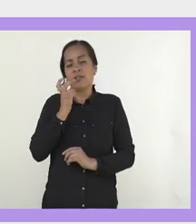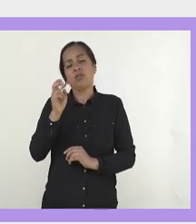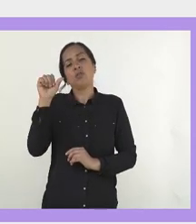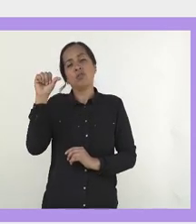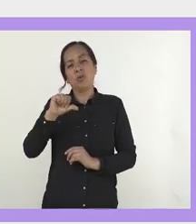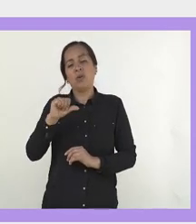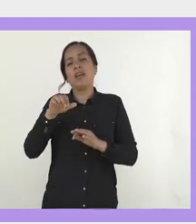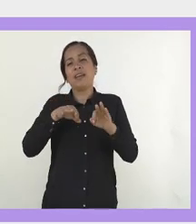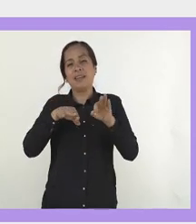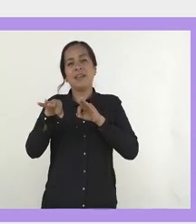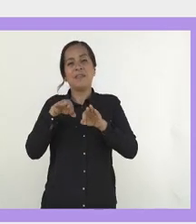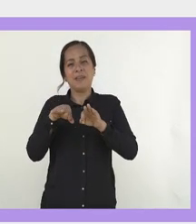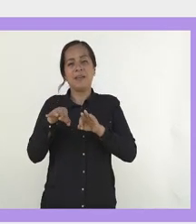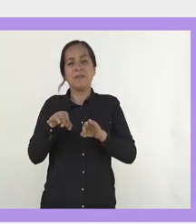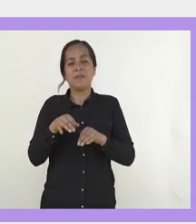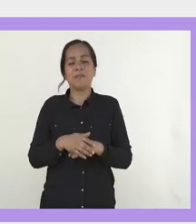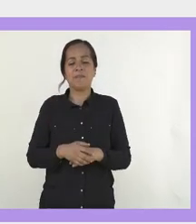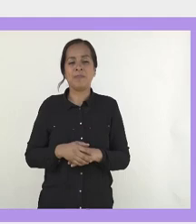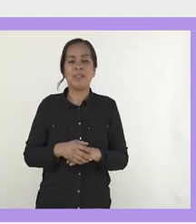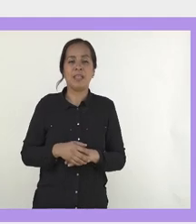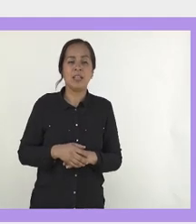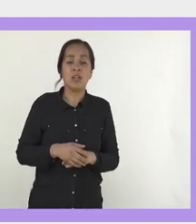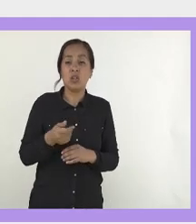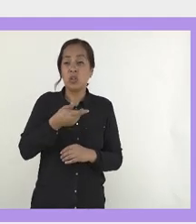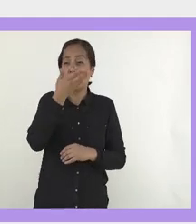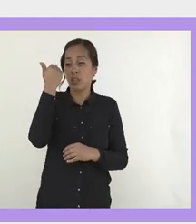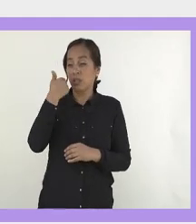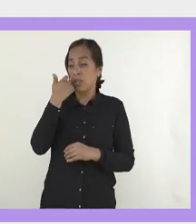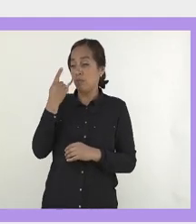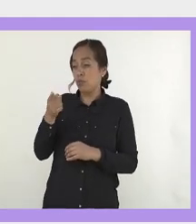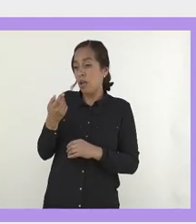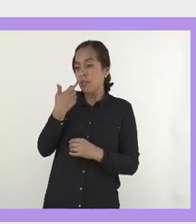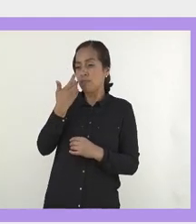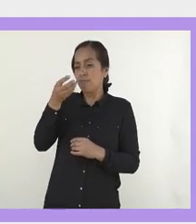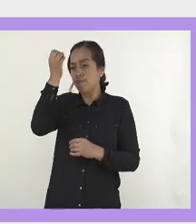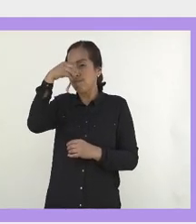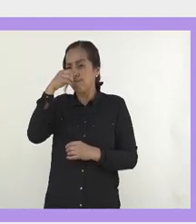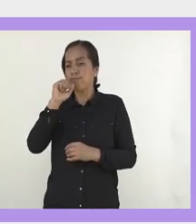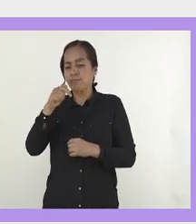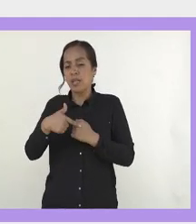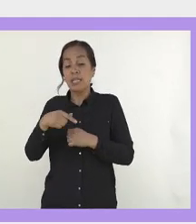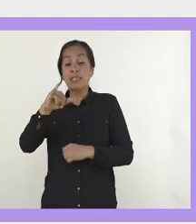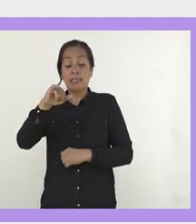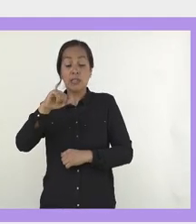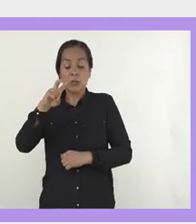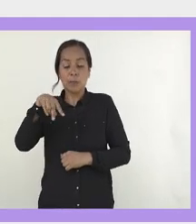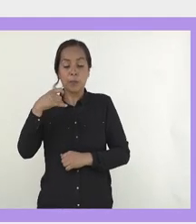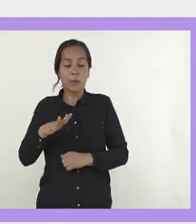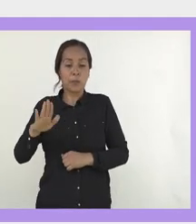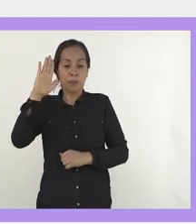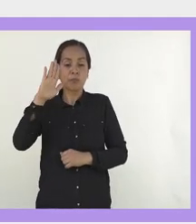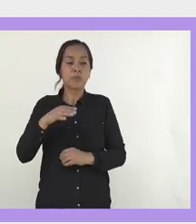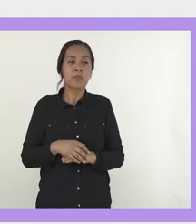trabajando en esa sociabilización no sé si tú quieres agregar precisamente este